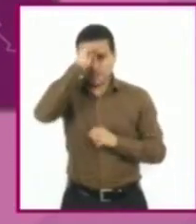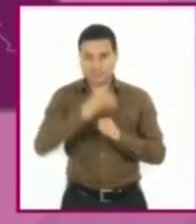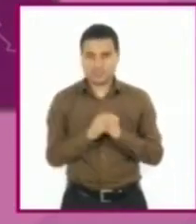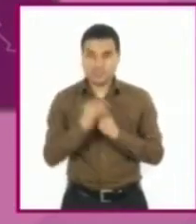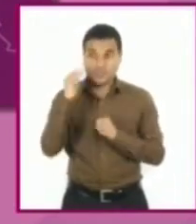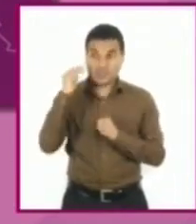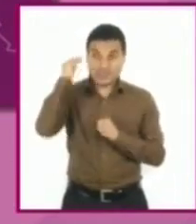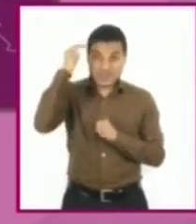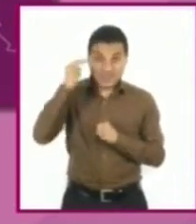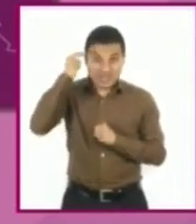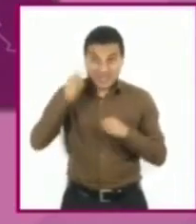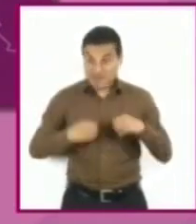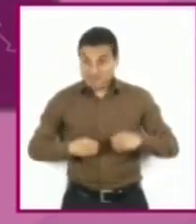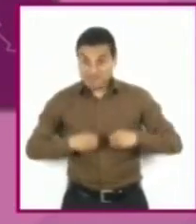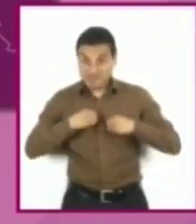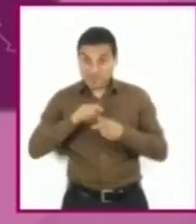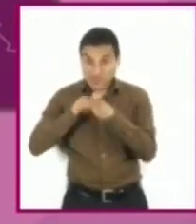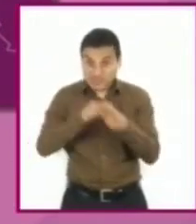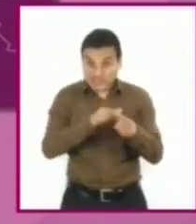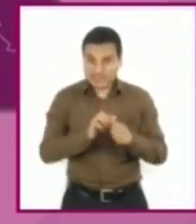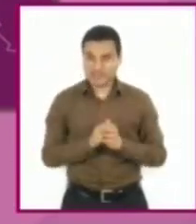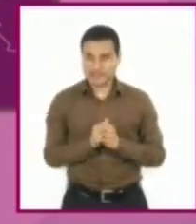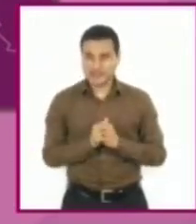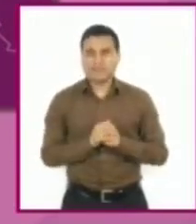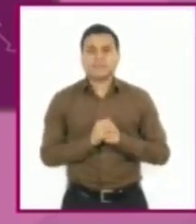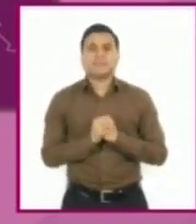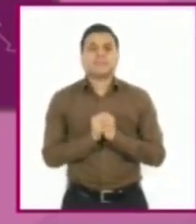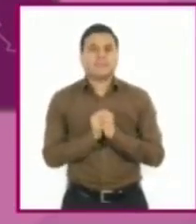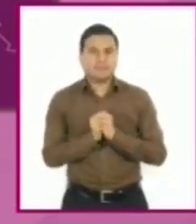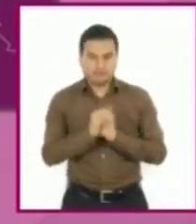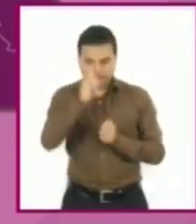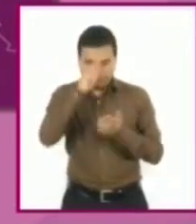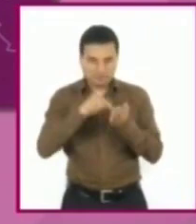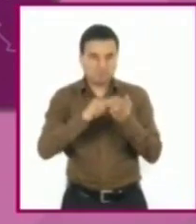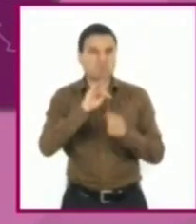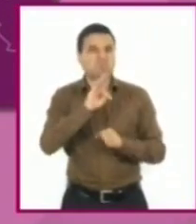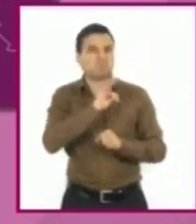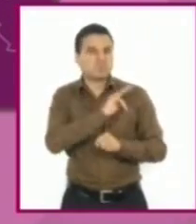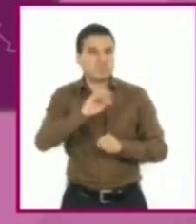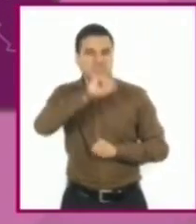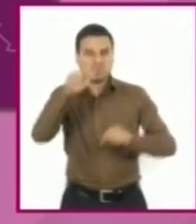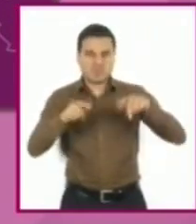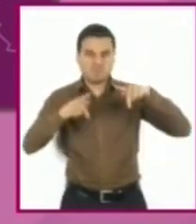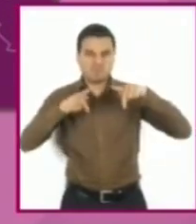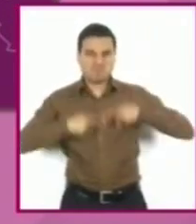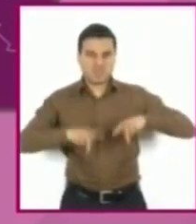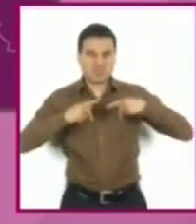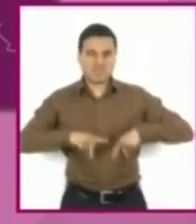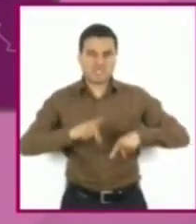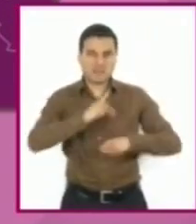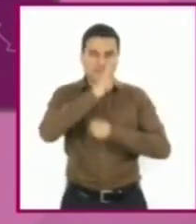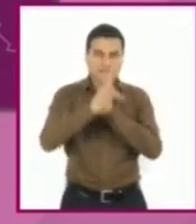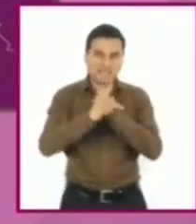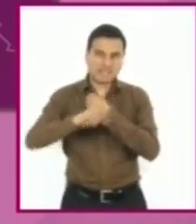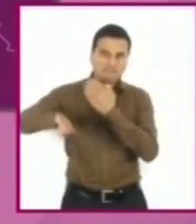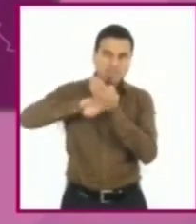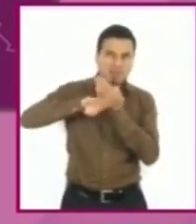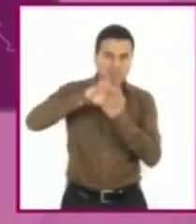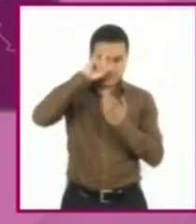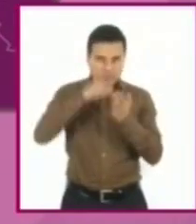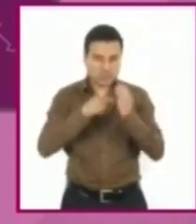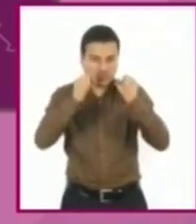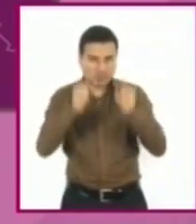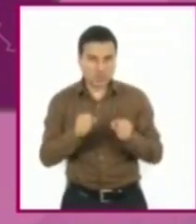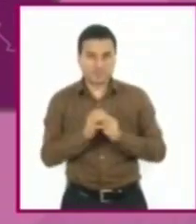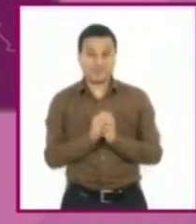el rey estuviera vivo, existía la posibilidad de una contrarrevolución apoyada por las monarquías extranjeras.